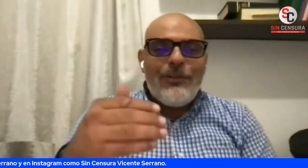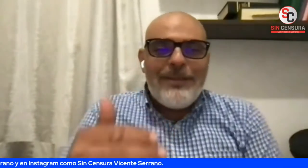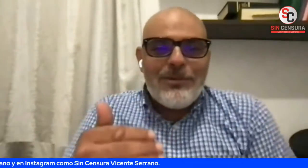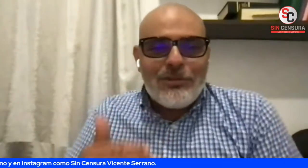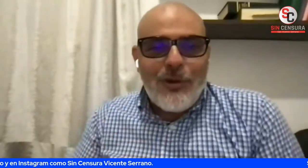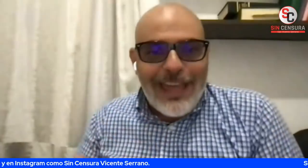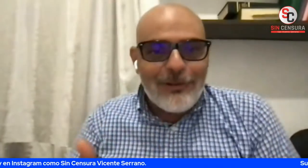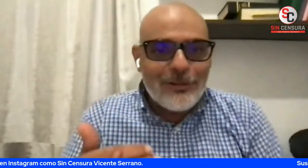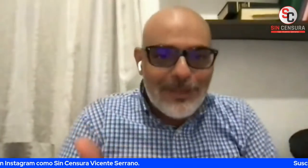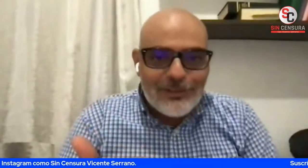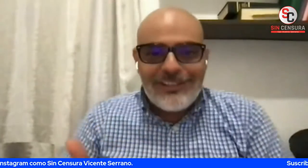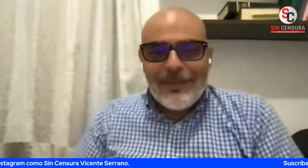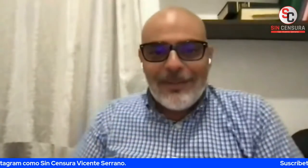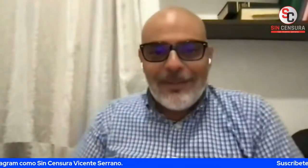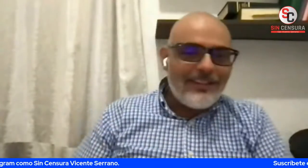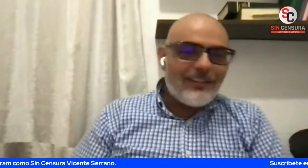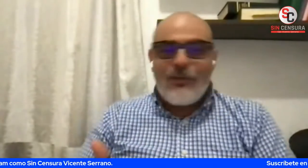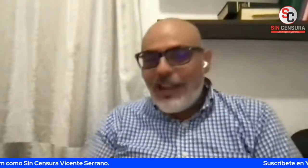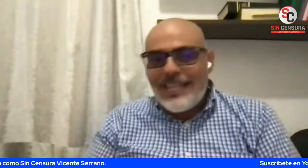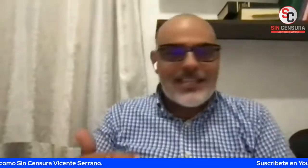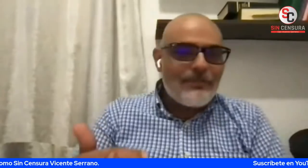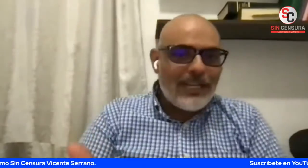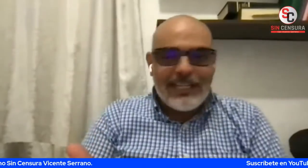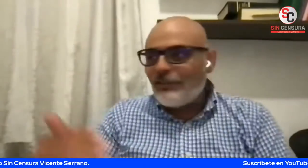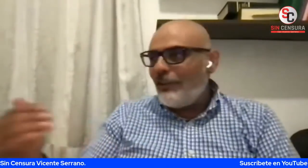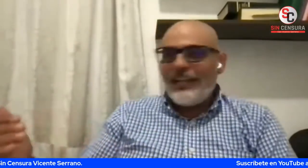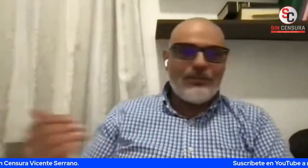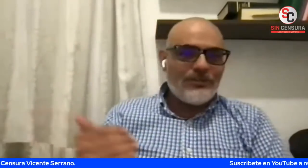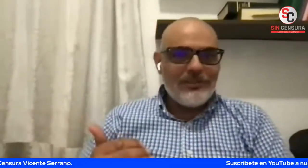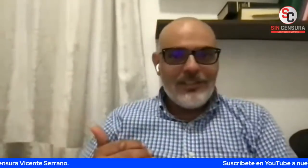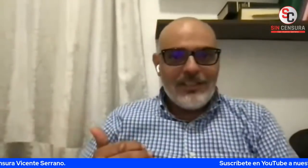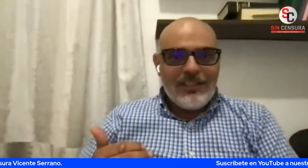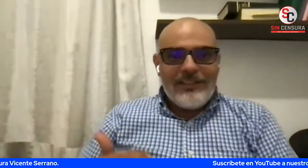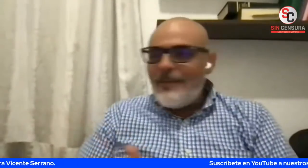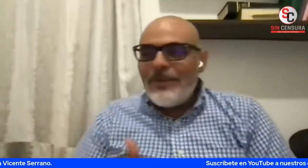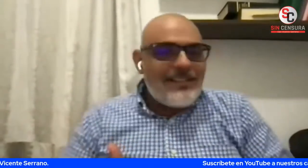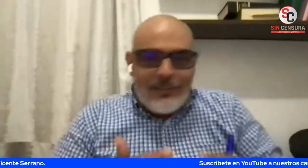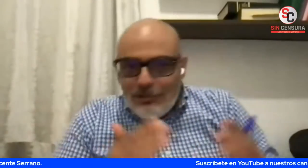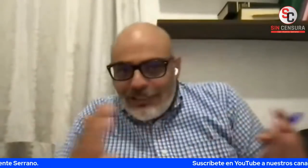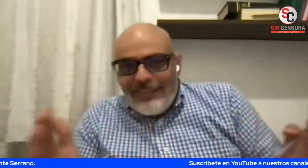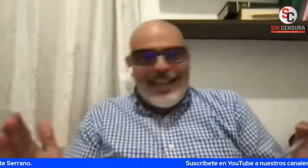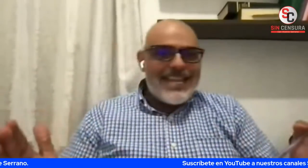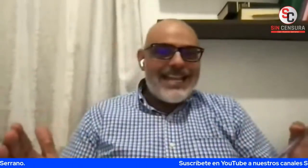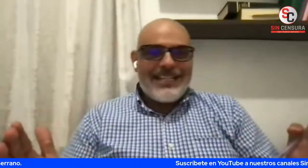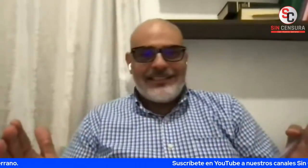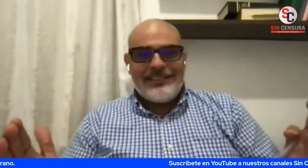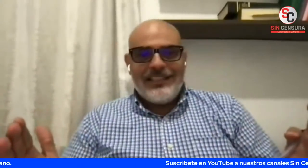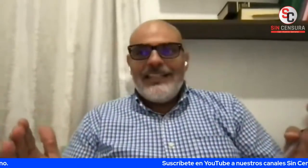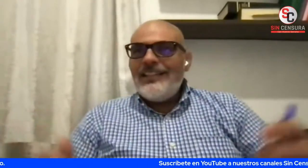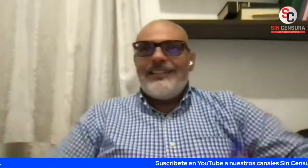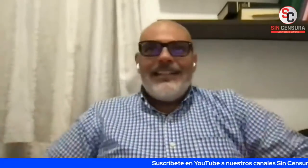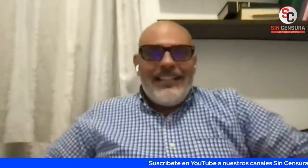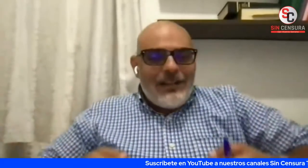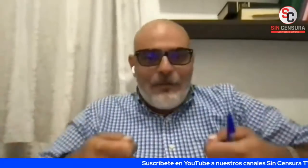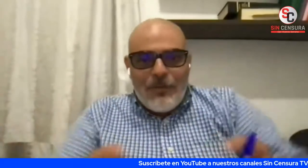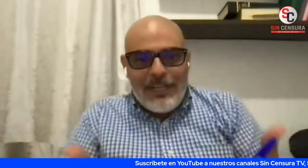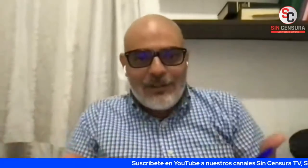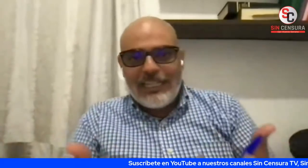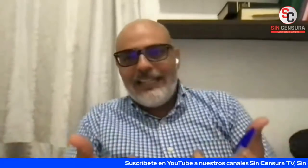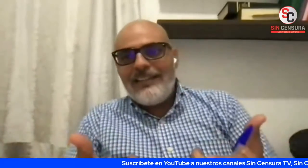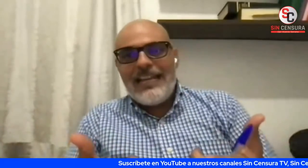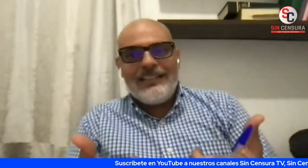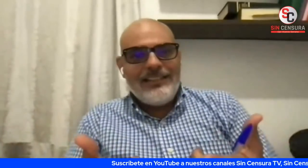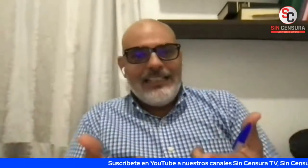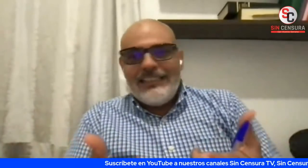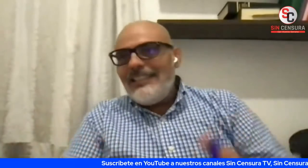Vicente, ¿cuándo hemos jugado los medios independientes con canchas parejas con ellos? Siempre han sido unos gandallas, desde el dinero